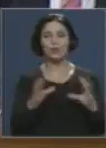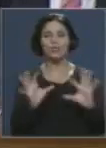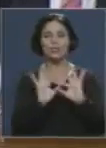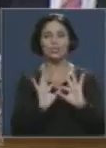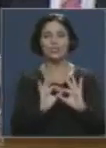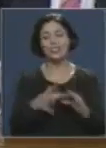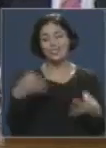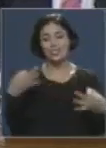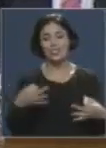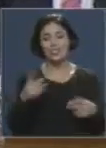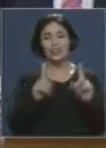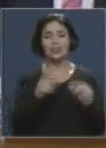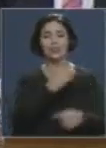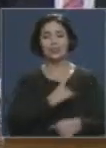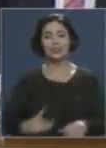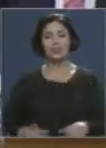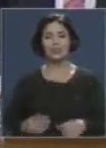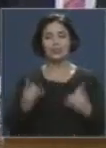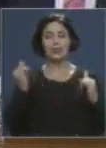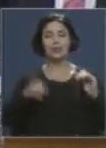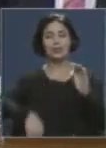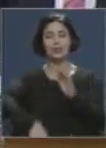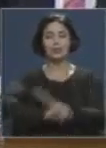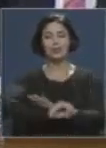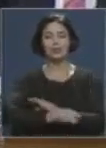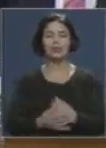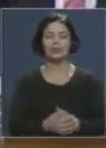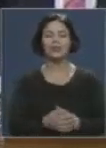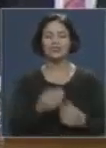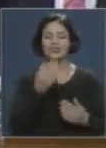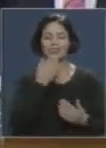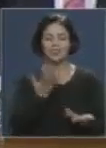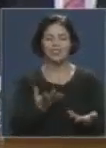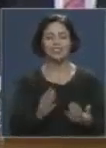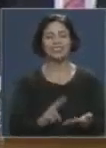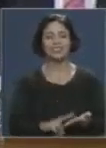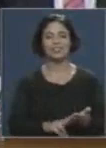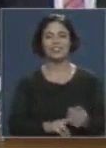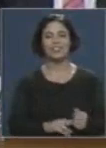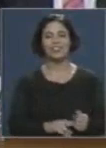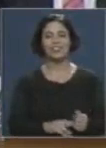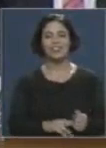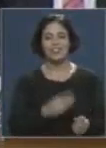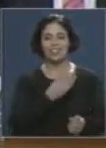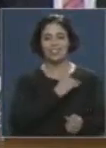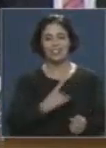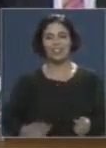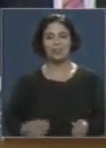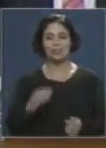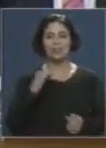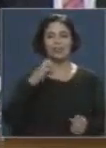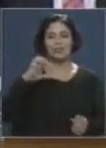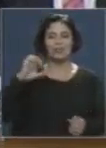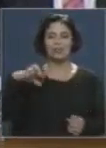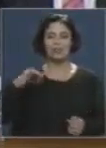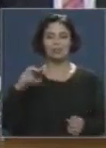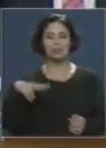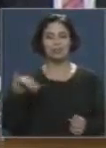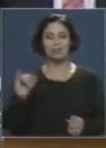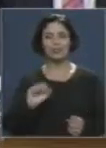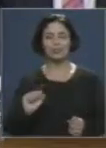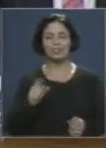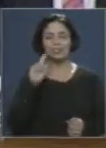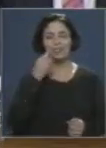Gracias. Y seguramente algunas parlamentarias también han jugado fútbol también a materia. Parlamentarias, sí, por supuesto. Gracias. El diputado Fidel Espinosa tiene la palabra.